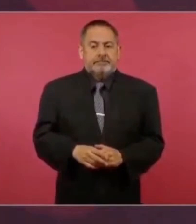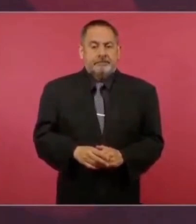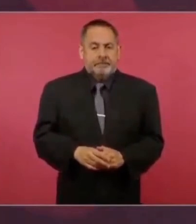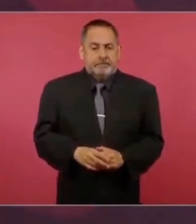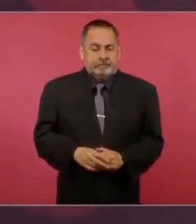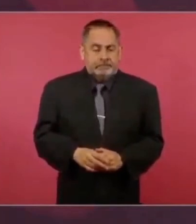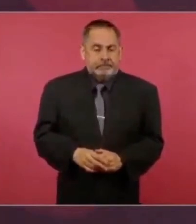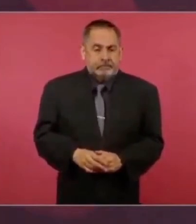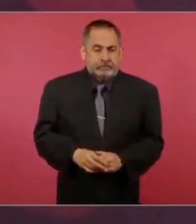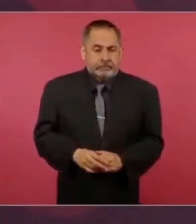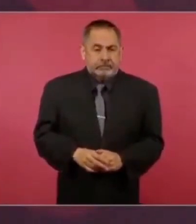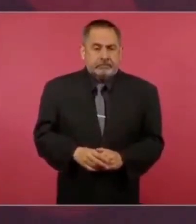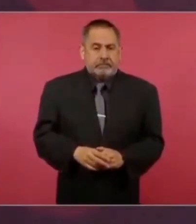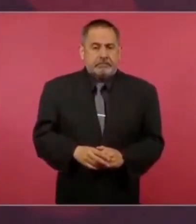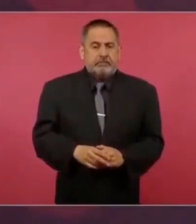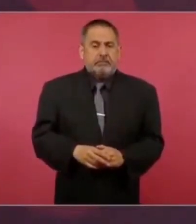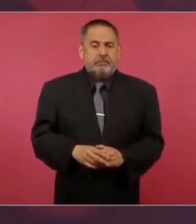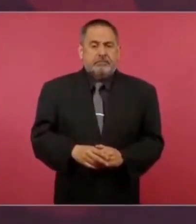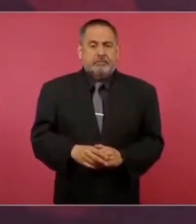Que